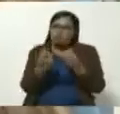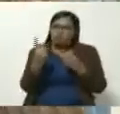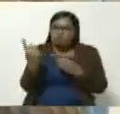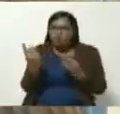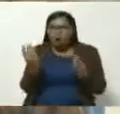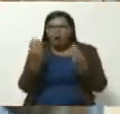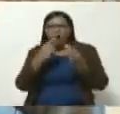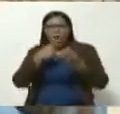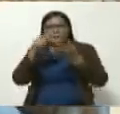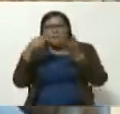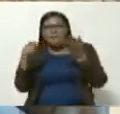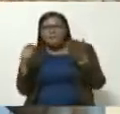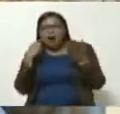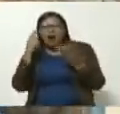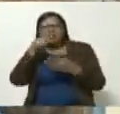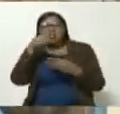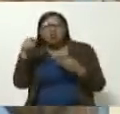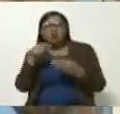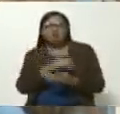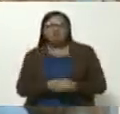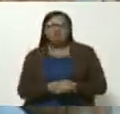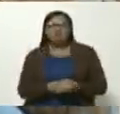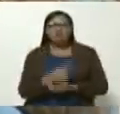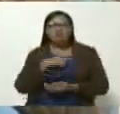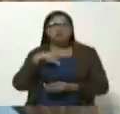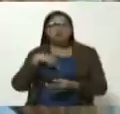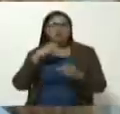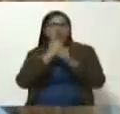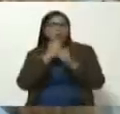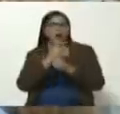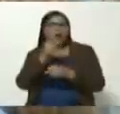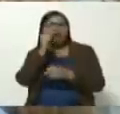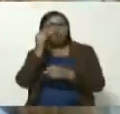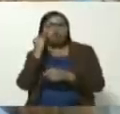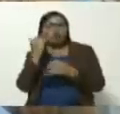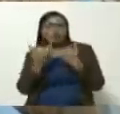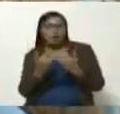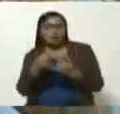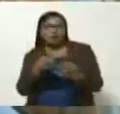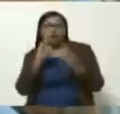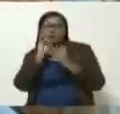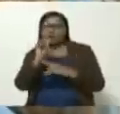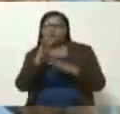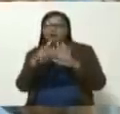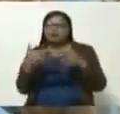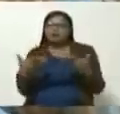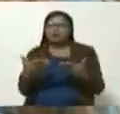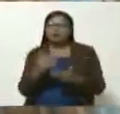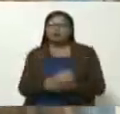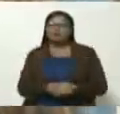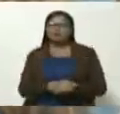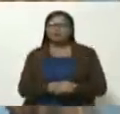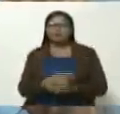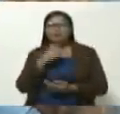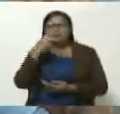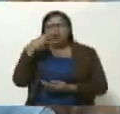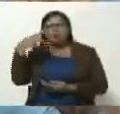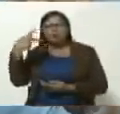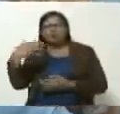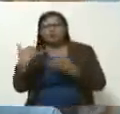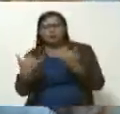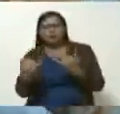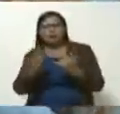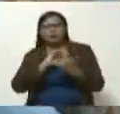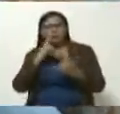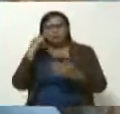unas encuestas, ¿no, María Gabriela? Sí, unas encuestas de trabajador y trabajadora. El último trabajador en este reporte hasta declama una poesía, no te lo pierdas. Vamos a